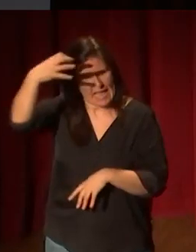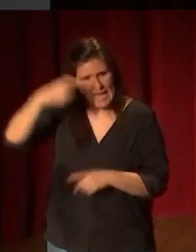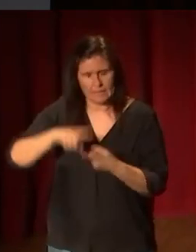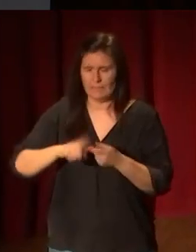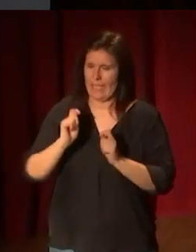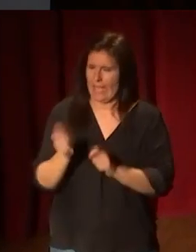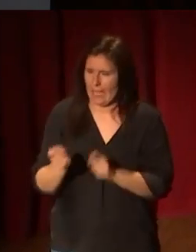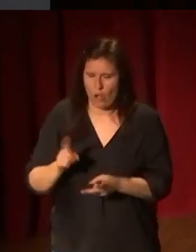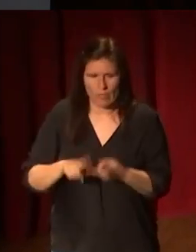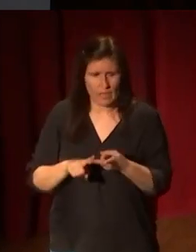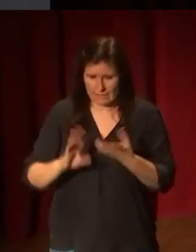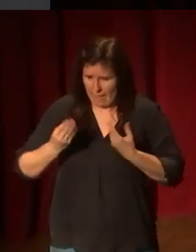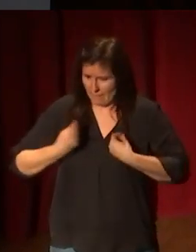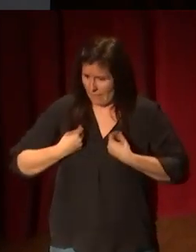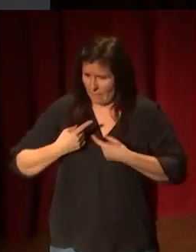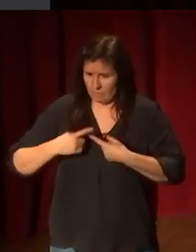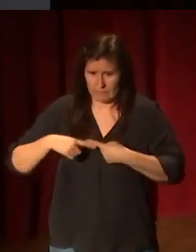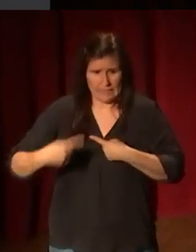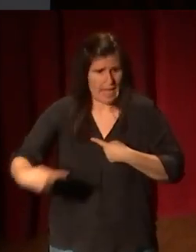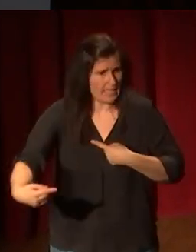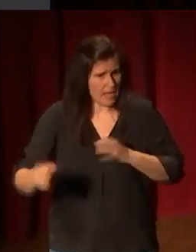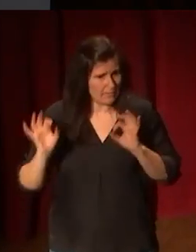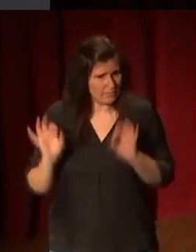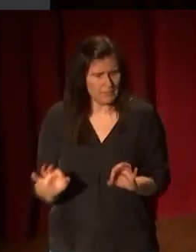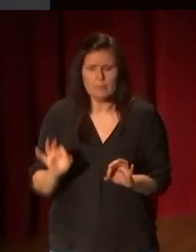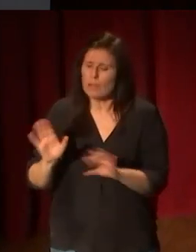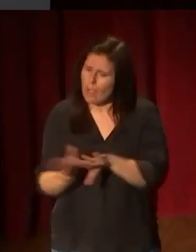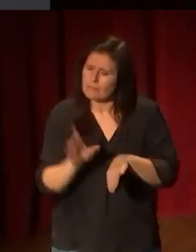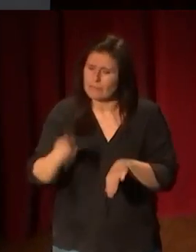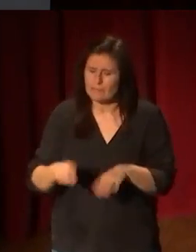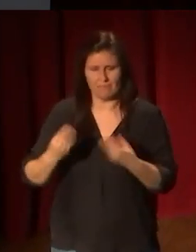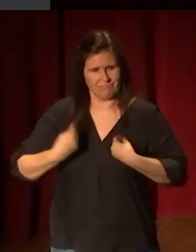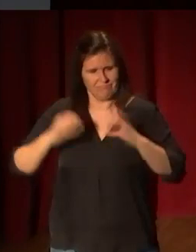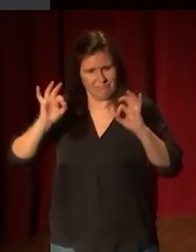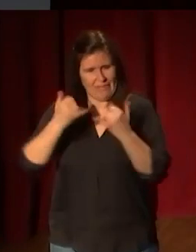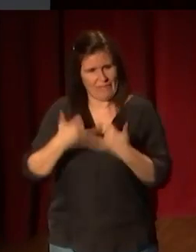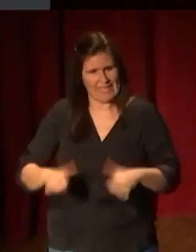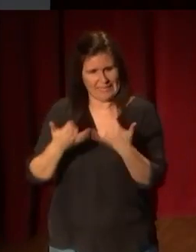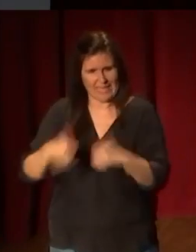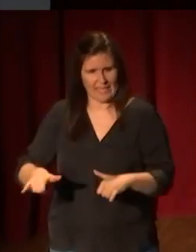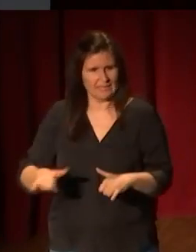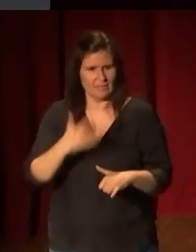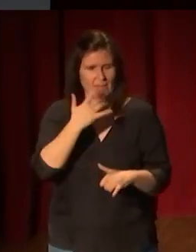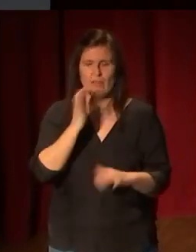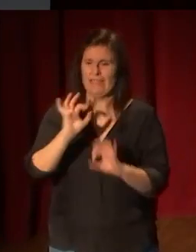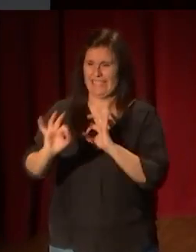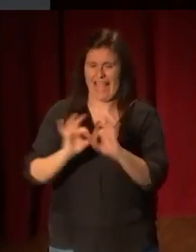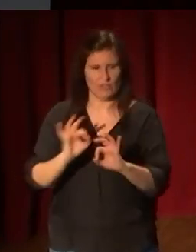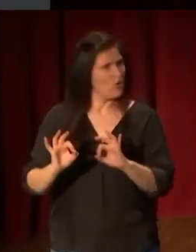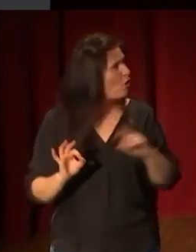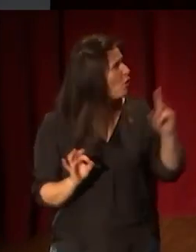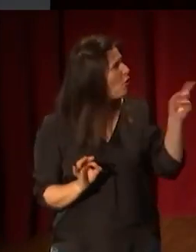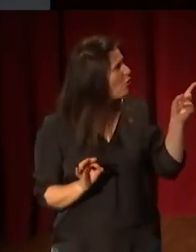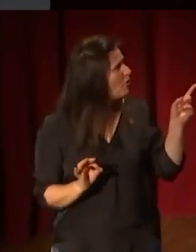carrozas la vida cotidiana pero también esa vida festiva se concentraba en ese gran teatro en ese gran